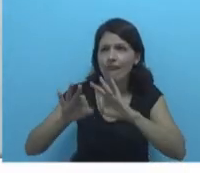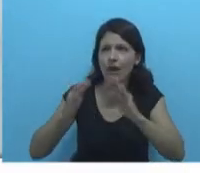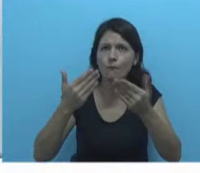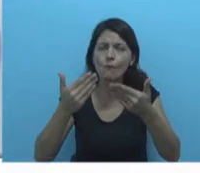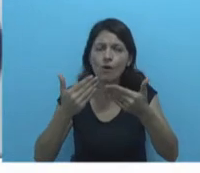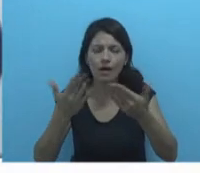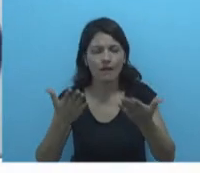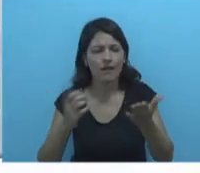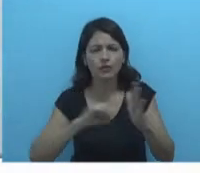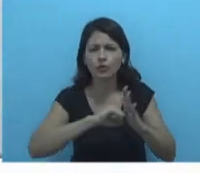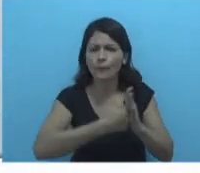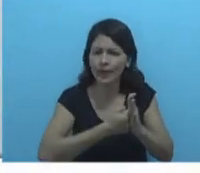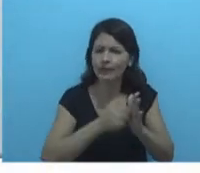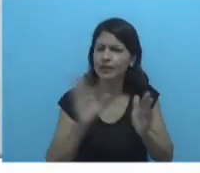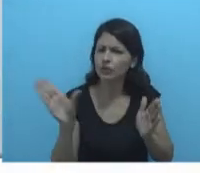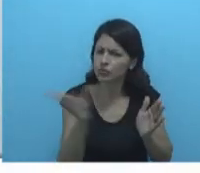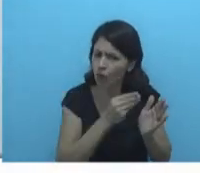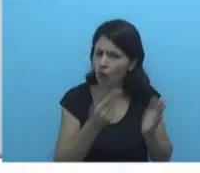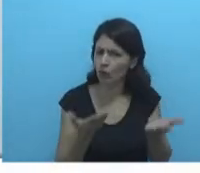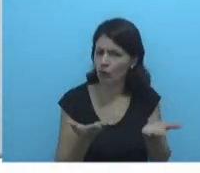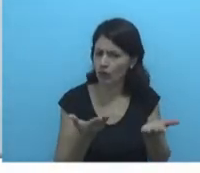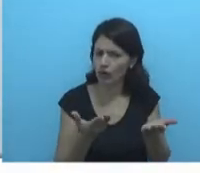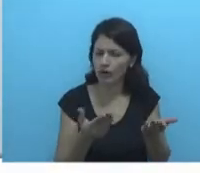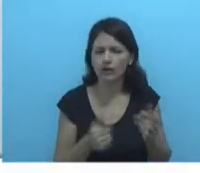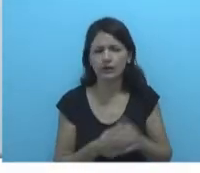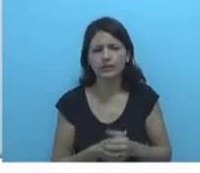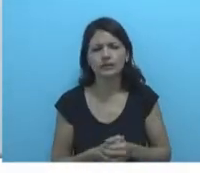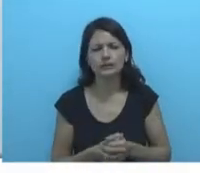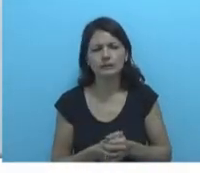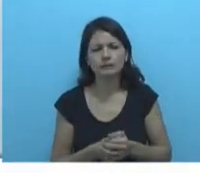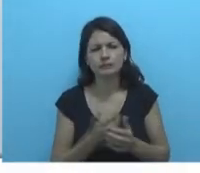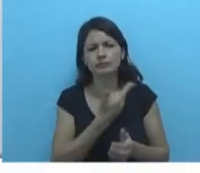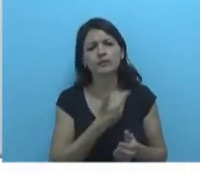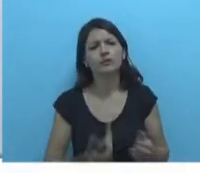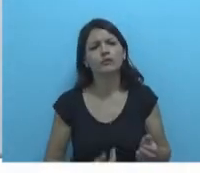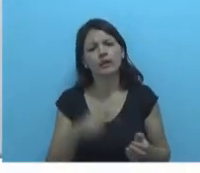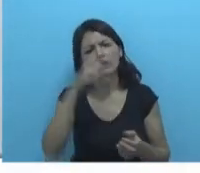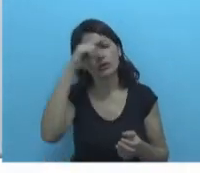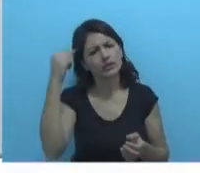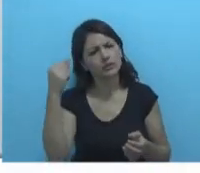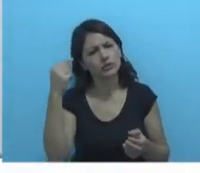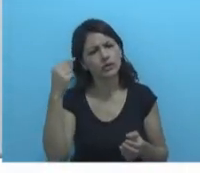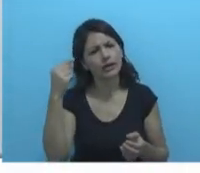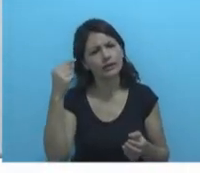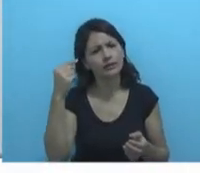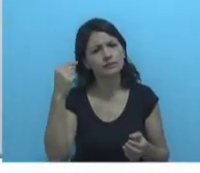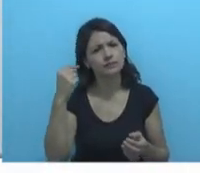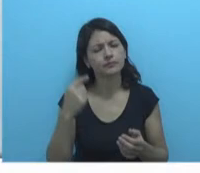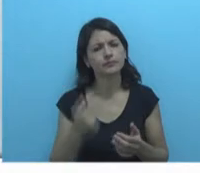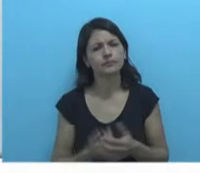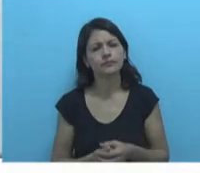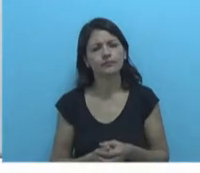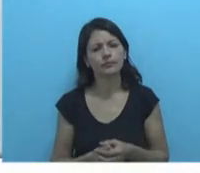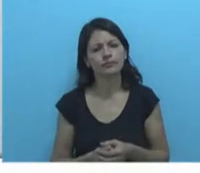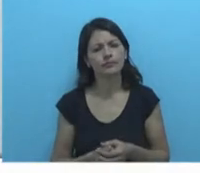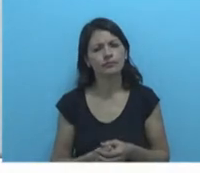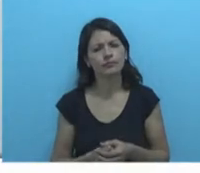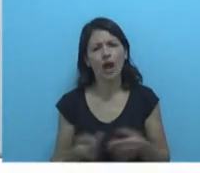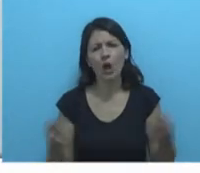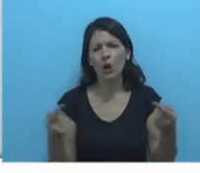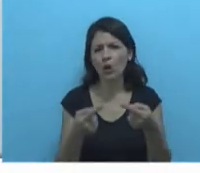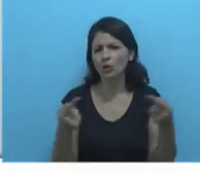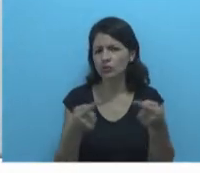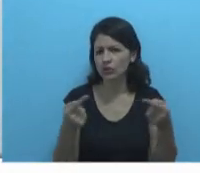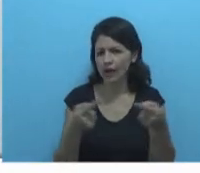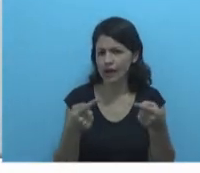se estarían suspendiendo. El Gobierno Nacional, una vez más, se contradice con los